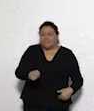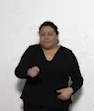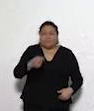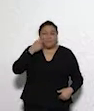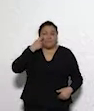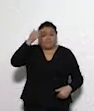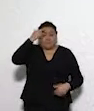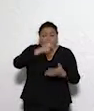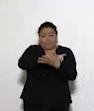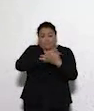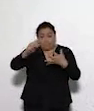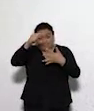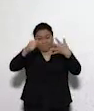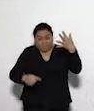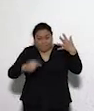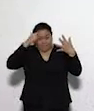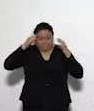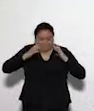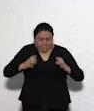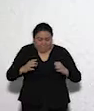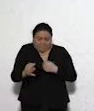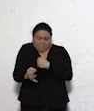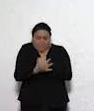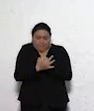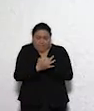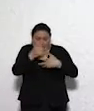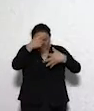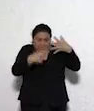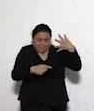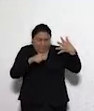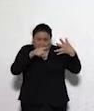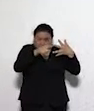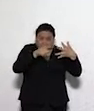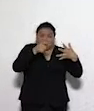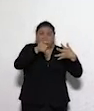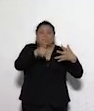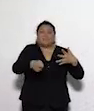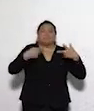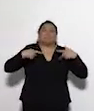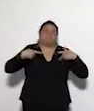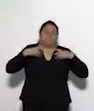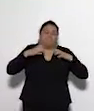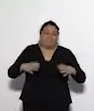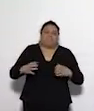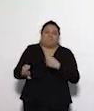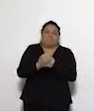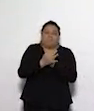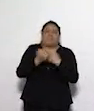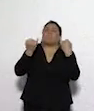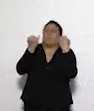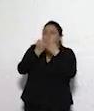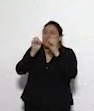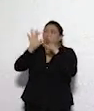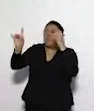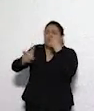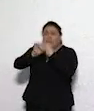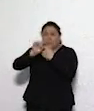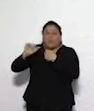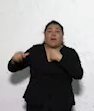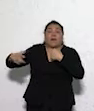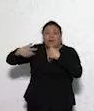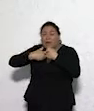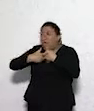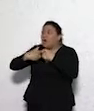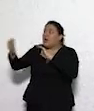encuentra el derecho a la seguridad personal, asegura una correcta procuración e impartición de justicia en un ambiente de libertad